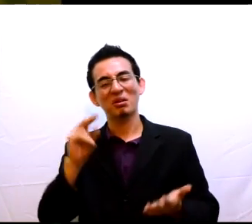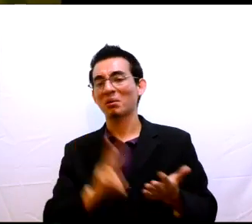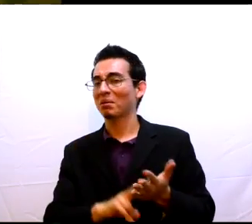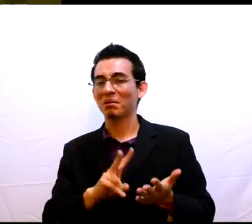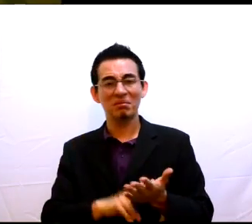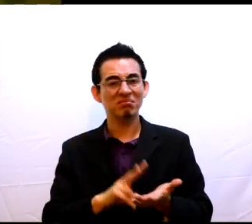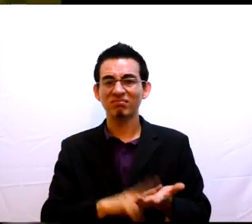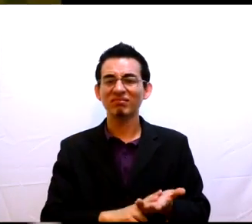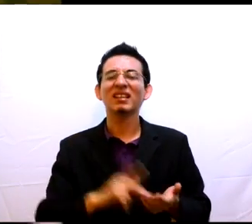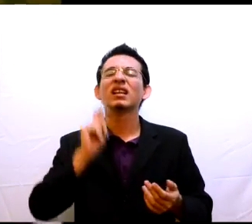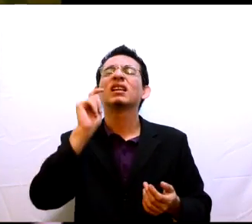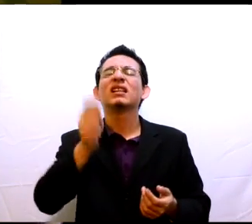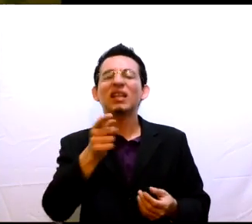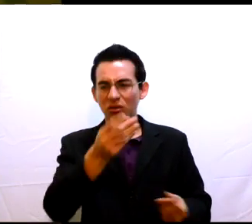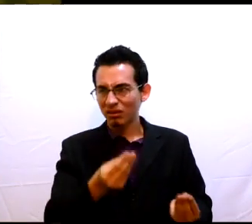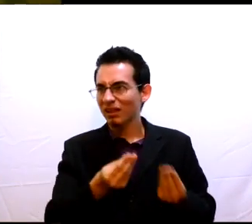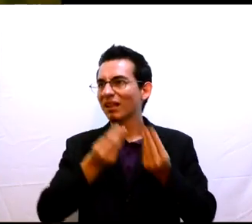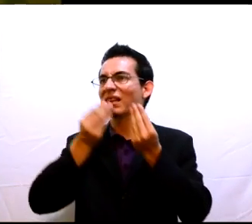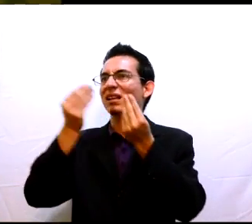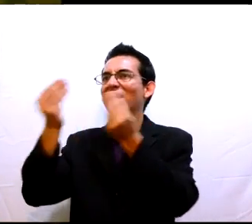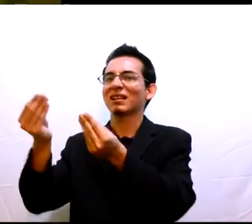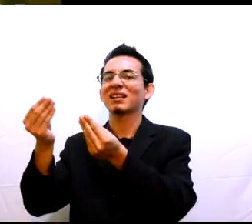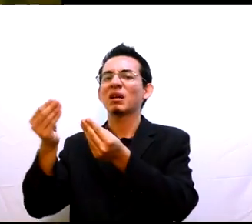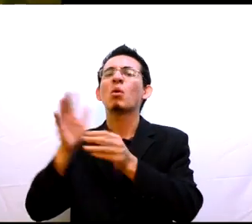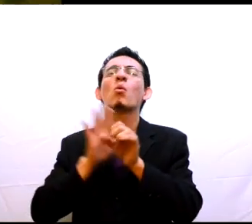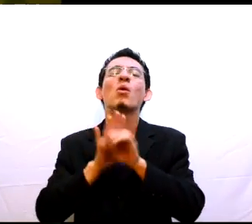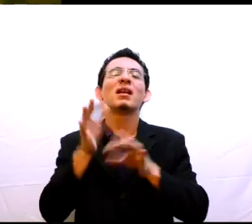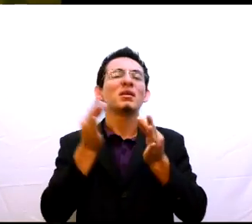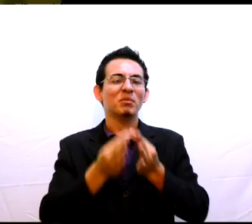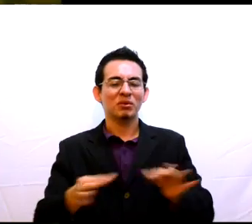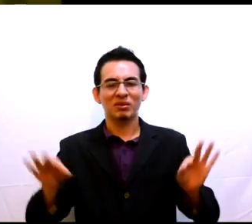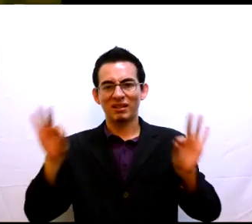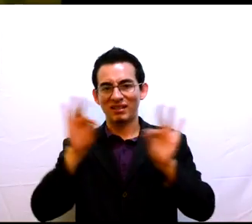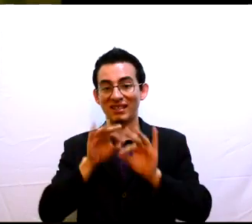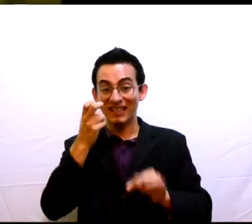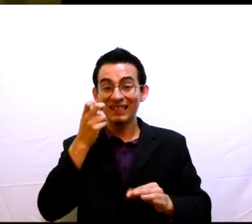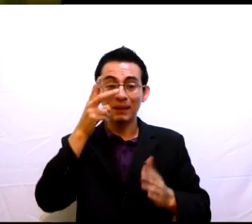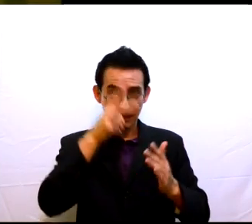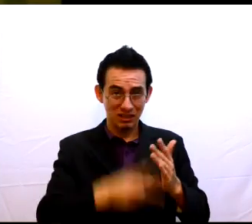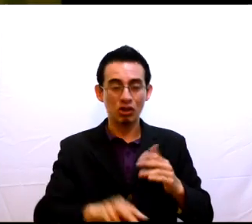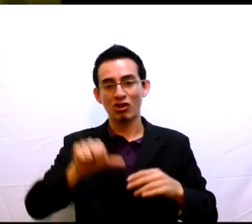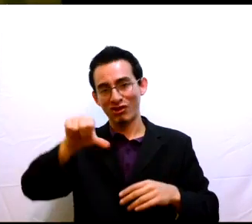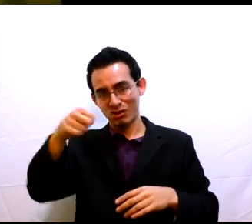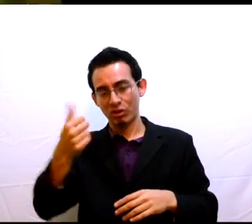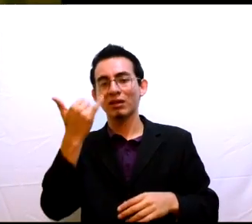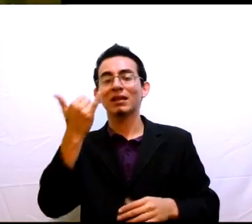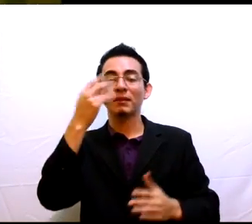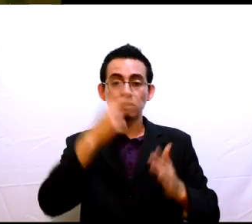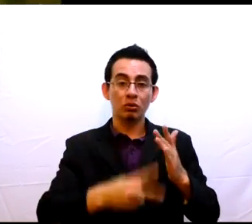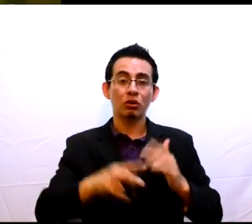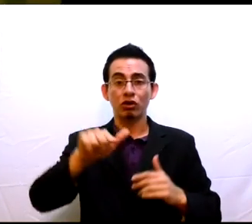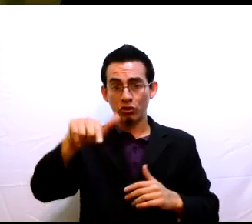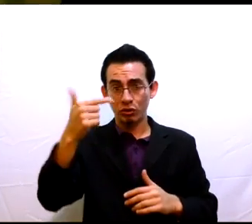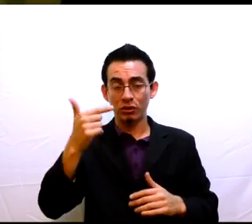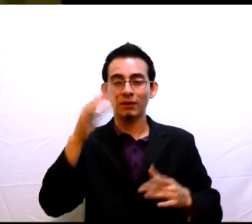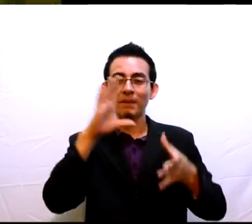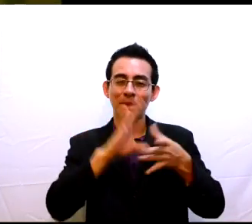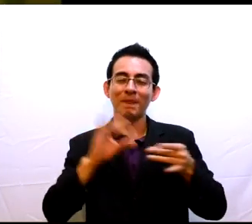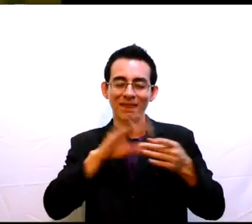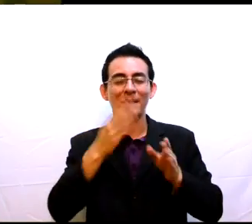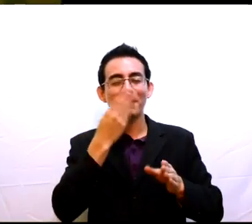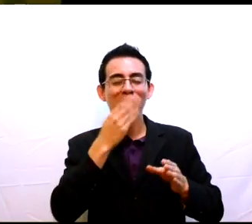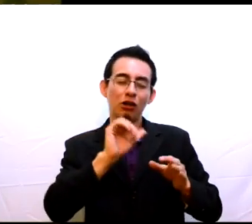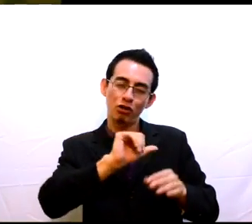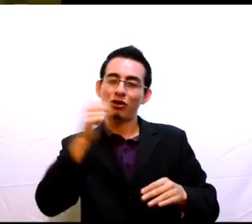nos dio quien nos dará lo que es vuestro este mismo versículo 11 y 12 en la versión el lenguaje sencillo